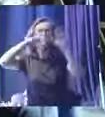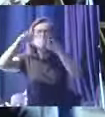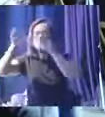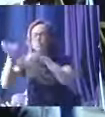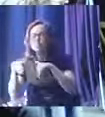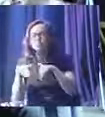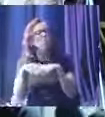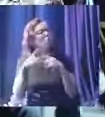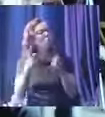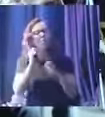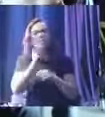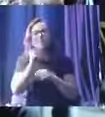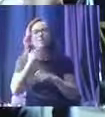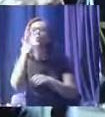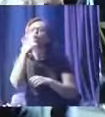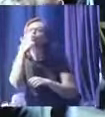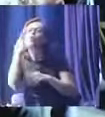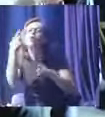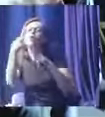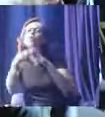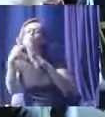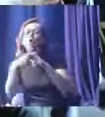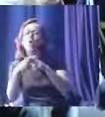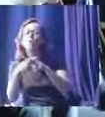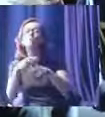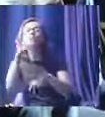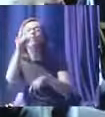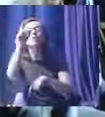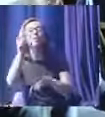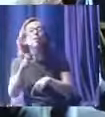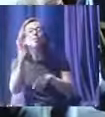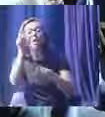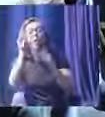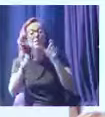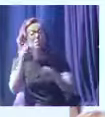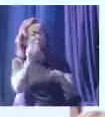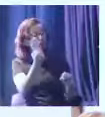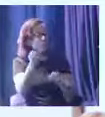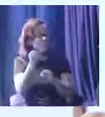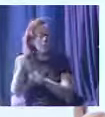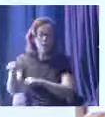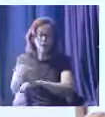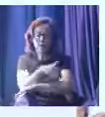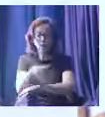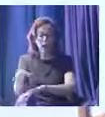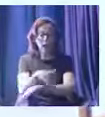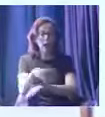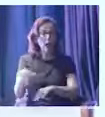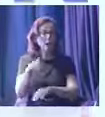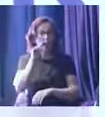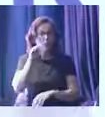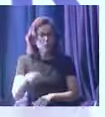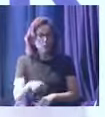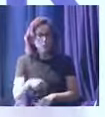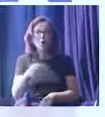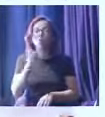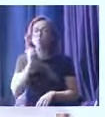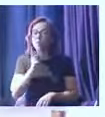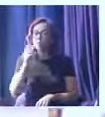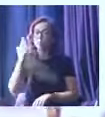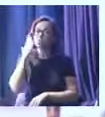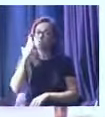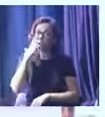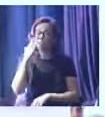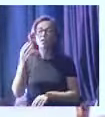Nosotros deberíamos conocer el nombre de los barrenderos de nuestra vereda, deberíamos saber el nombre